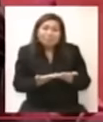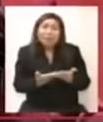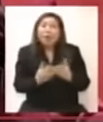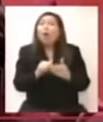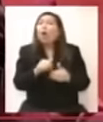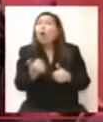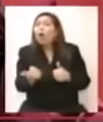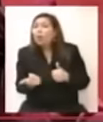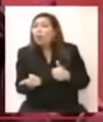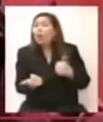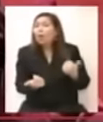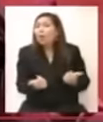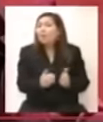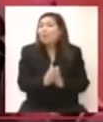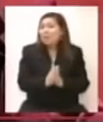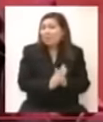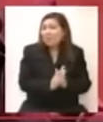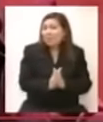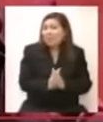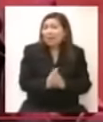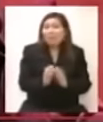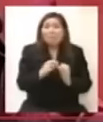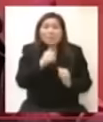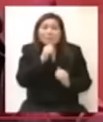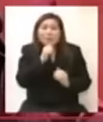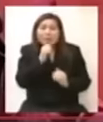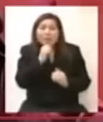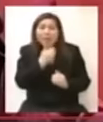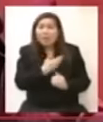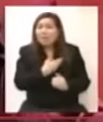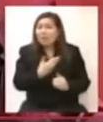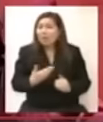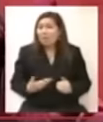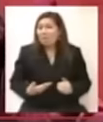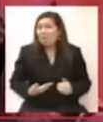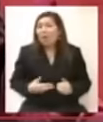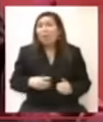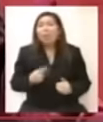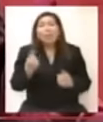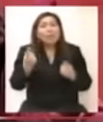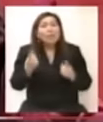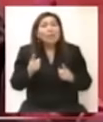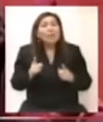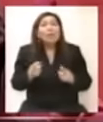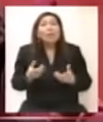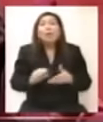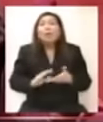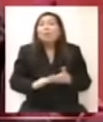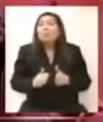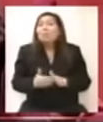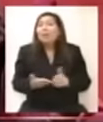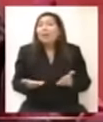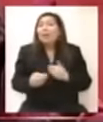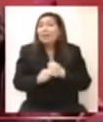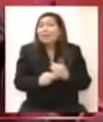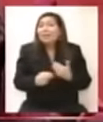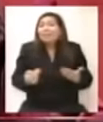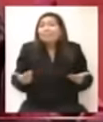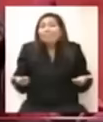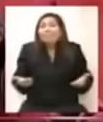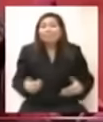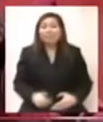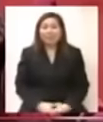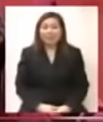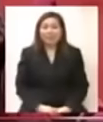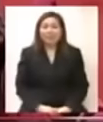y hemos hecho el otro y Estas son las ventajas desde el particular punto de vista del gobierno y si no está de acuerdo la comunidad nacional